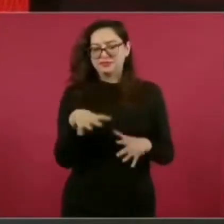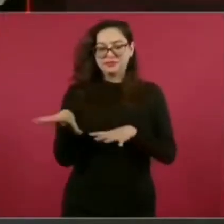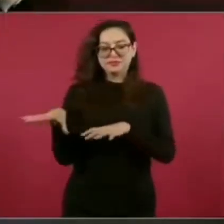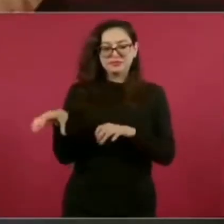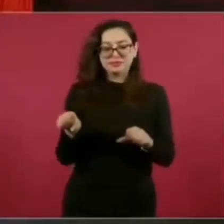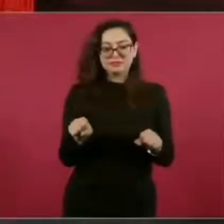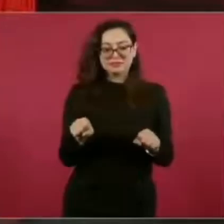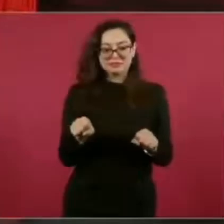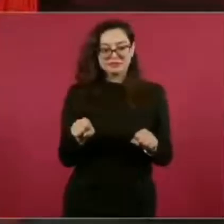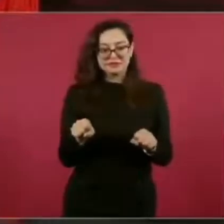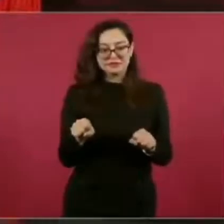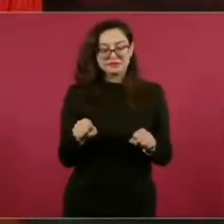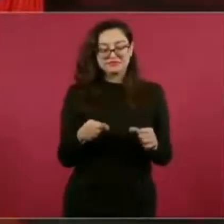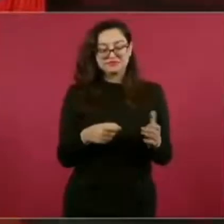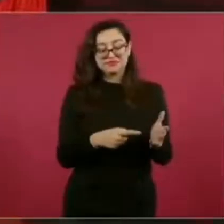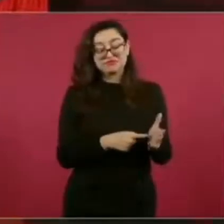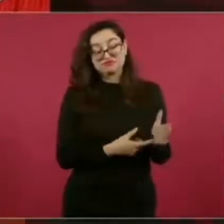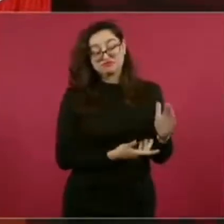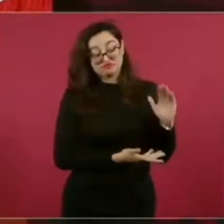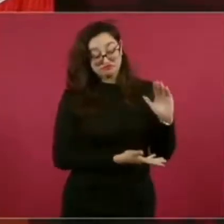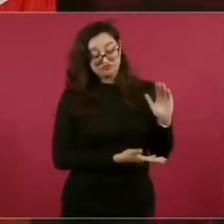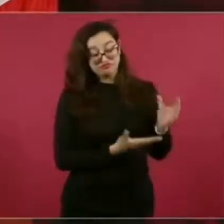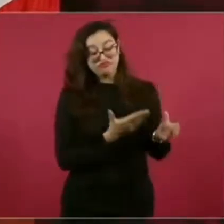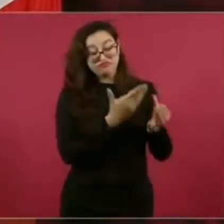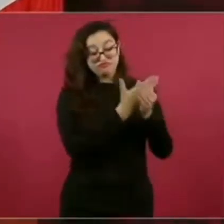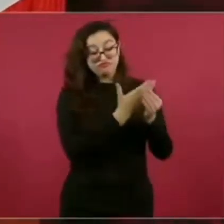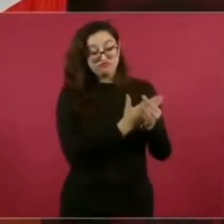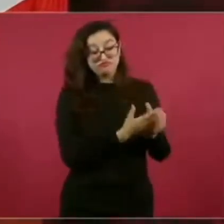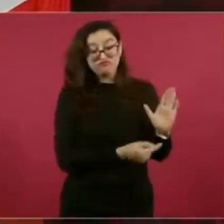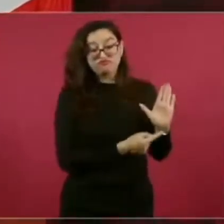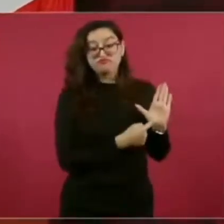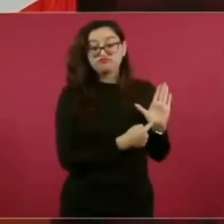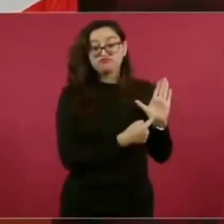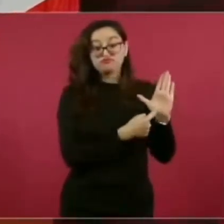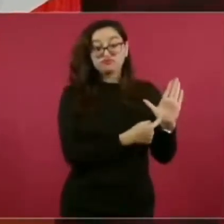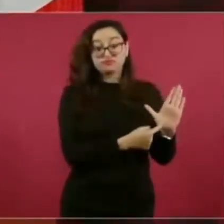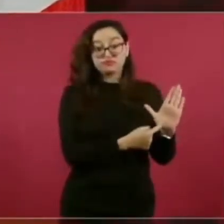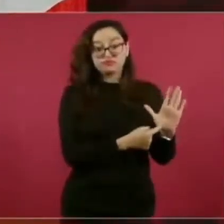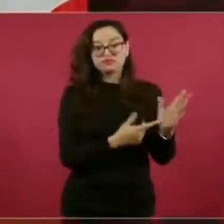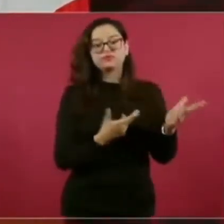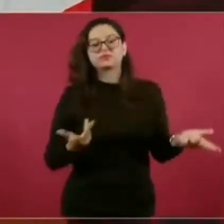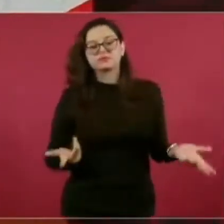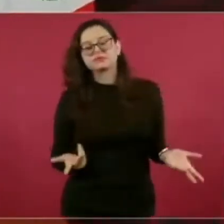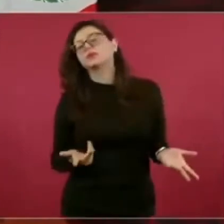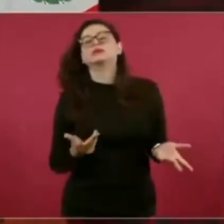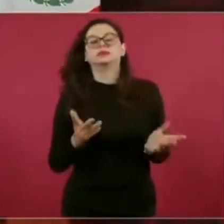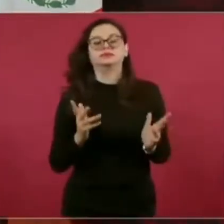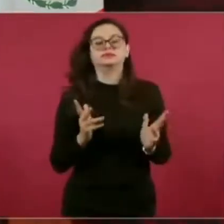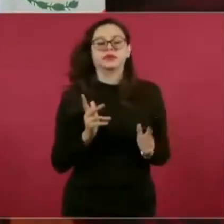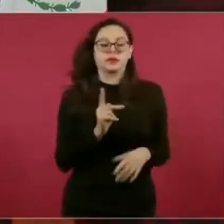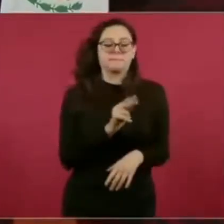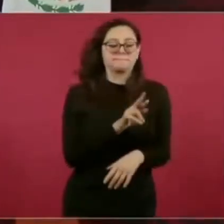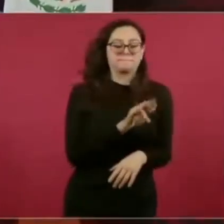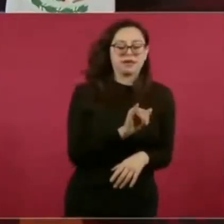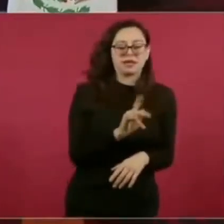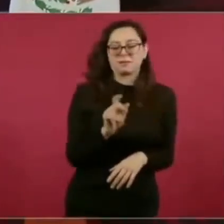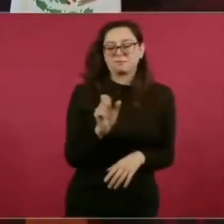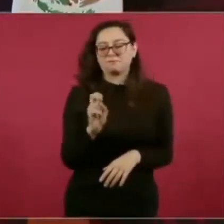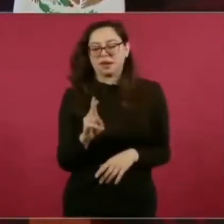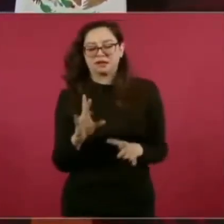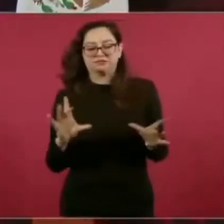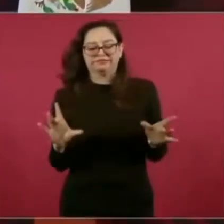Y no podía, porque además ya estaba así, con Salinas.